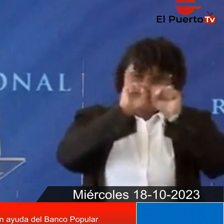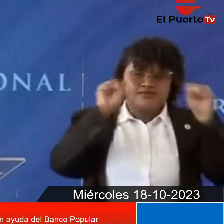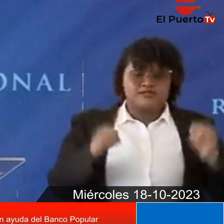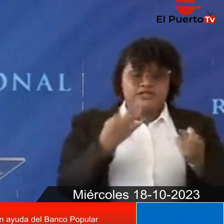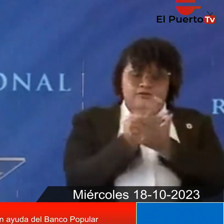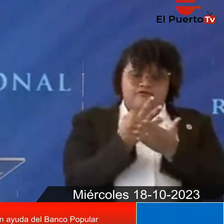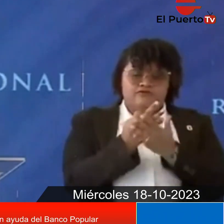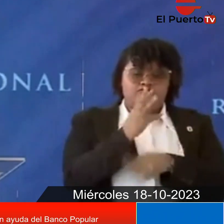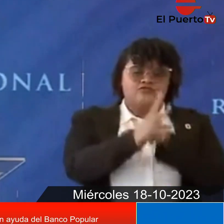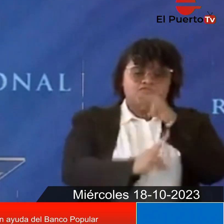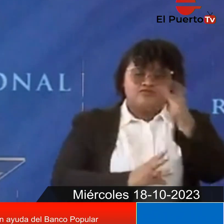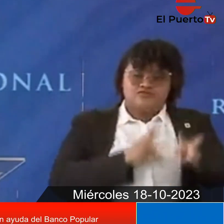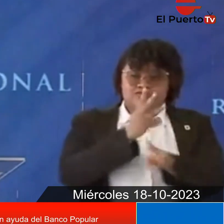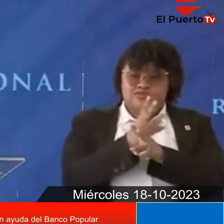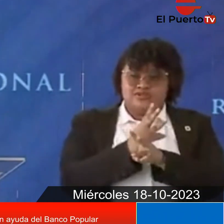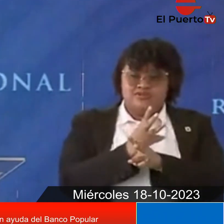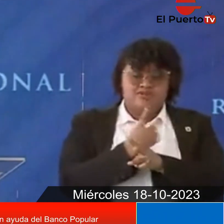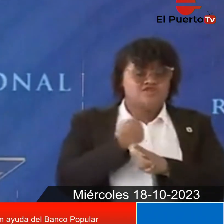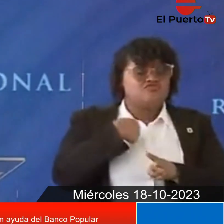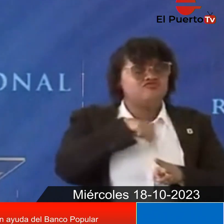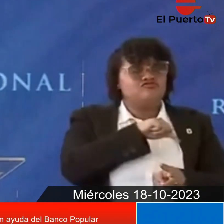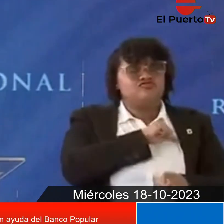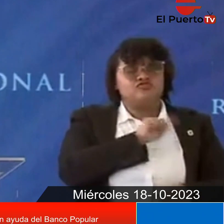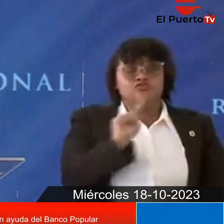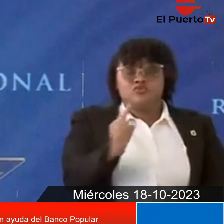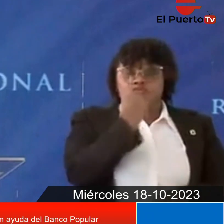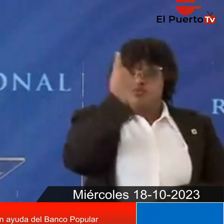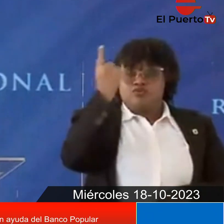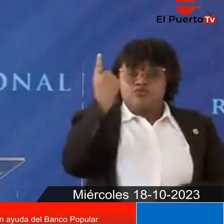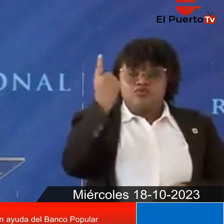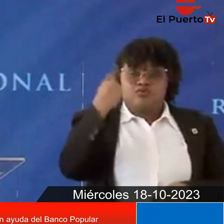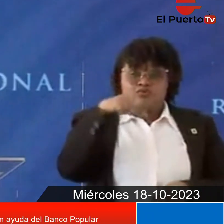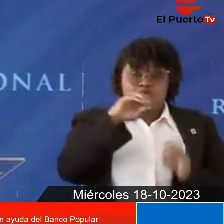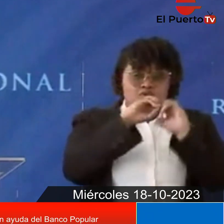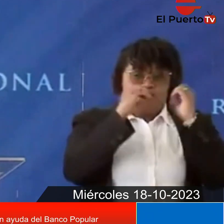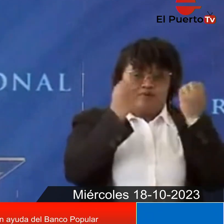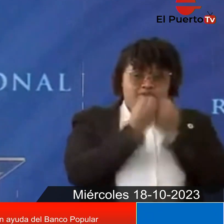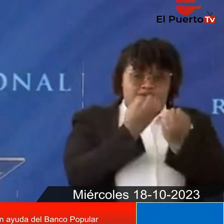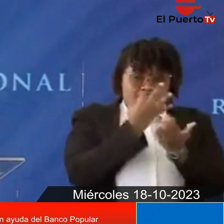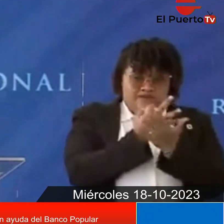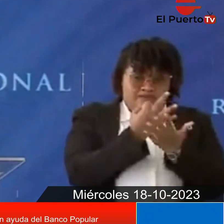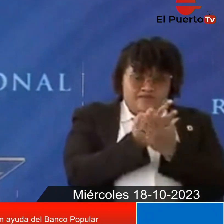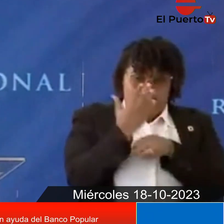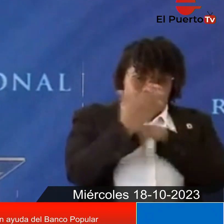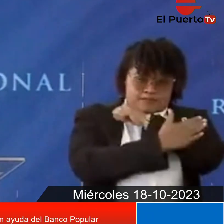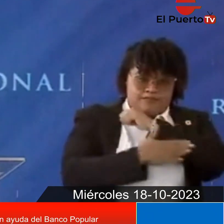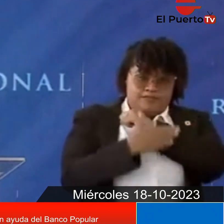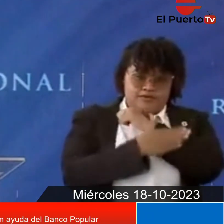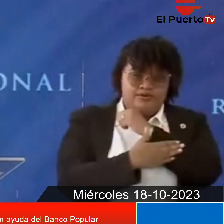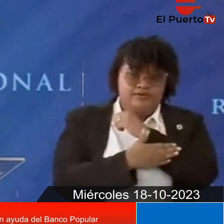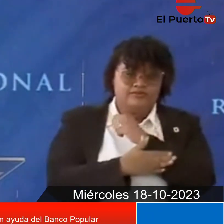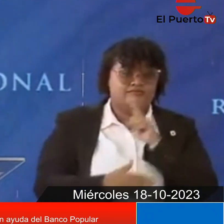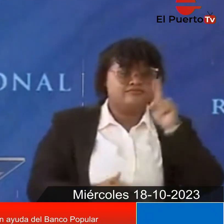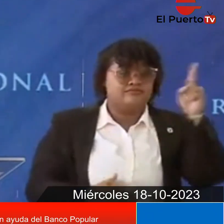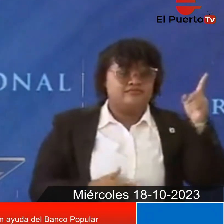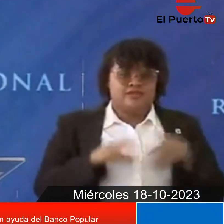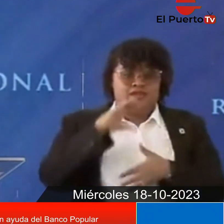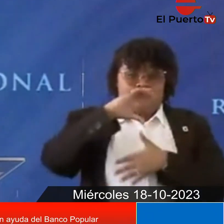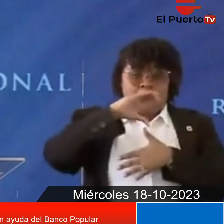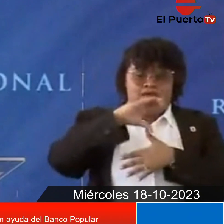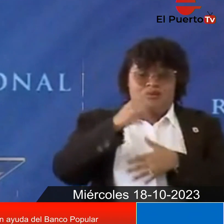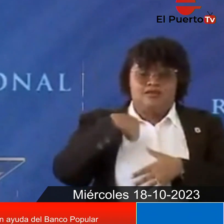financiero mundial, de la cual somos la única organización financiera en el país y en el Caribe